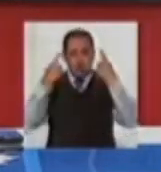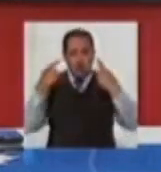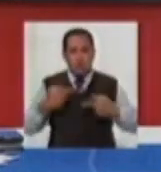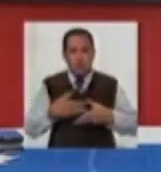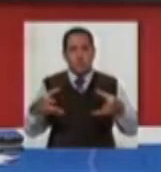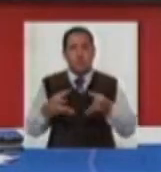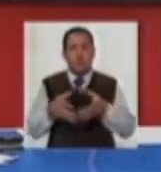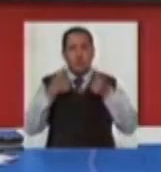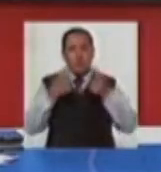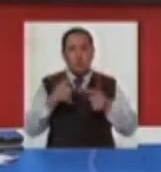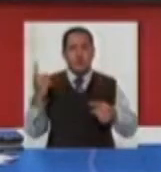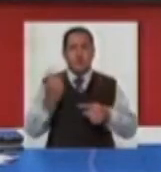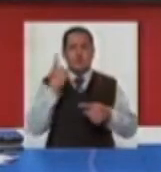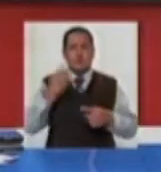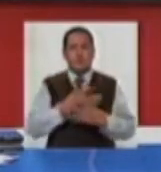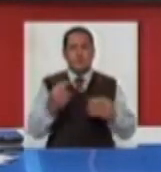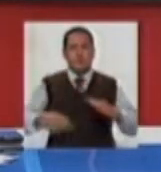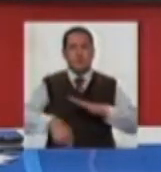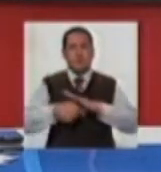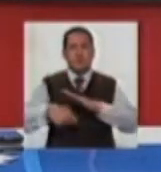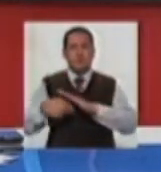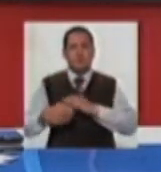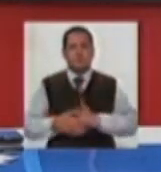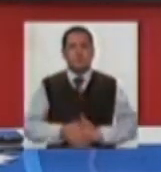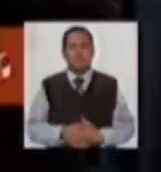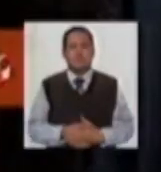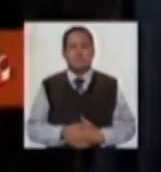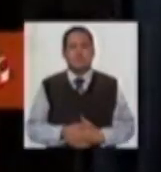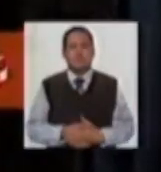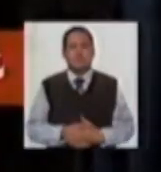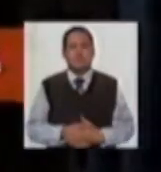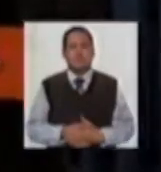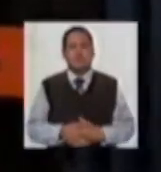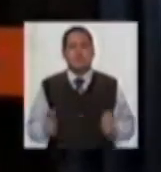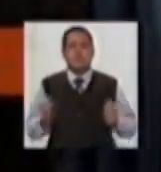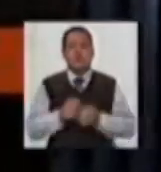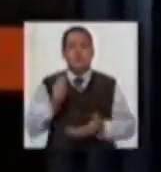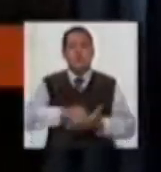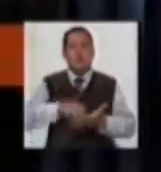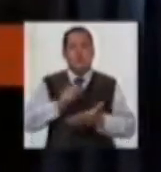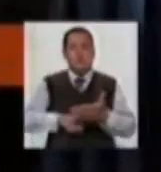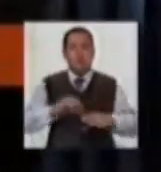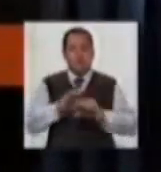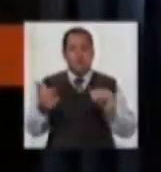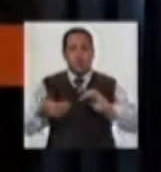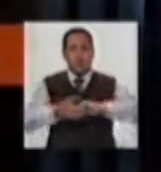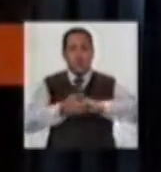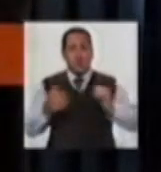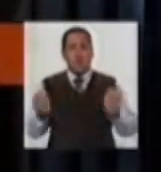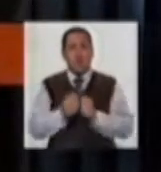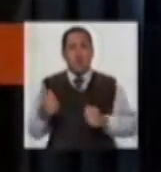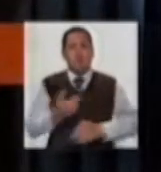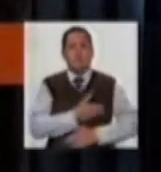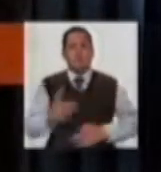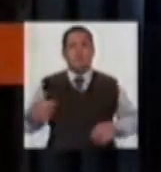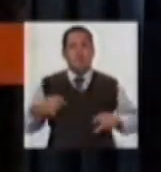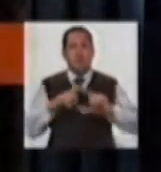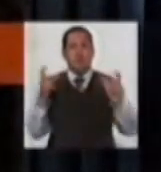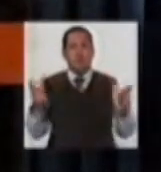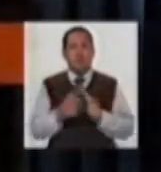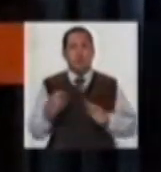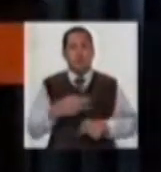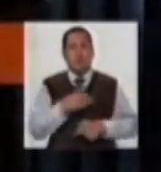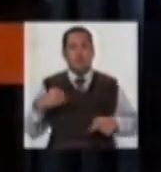estratégica con la Contraloría para combatir la corrupción. Con la suscripción de este convenio entre el presidente del Consejo de Ministros